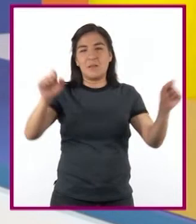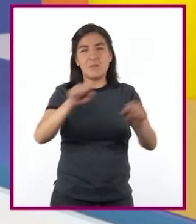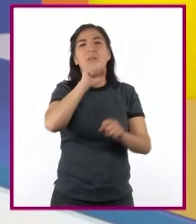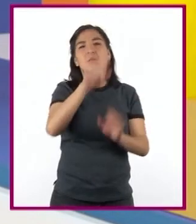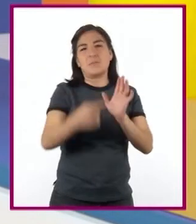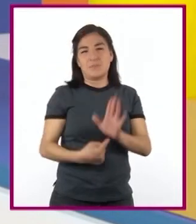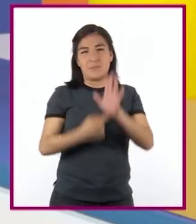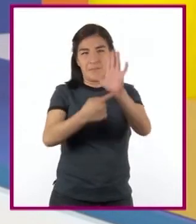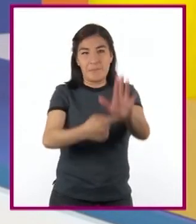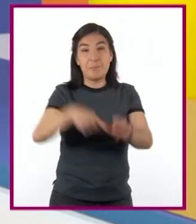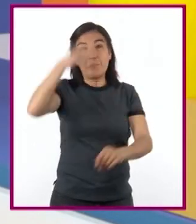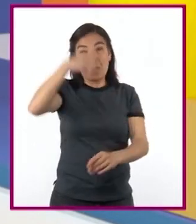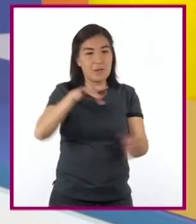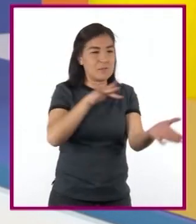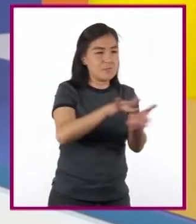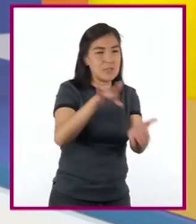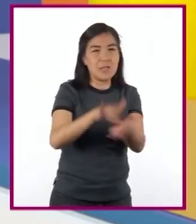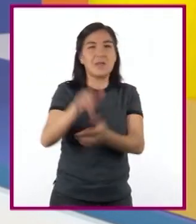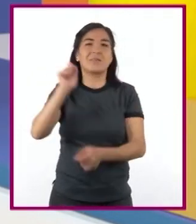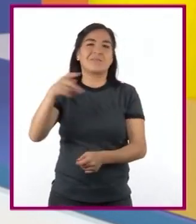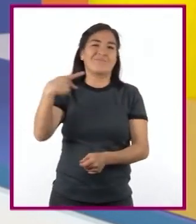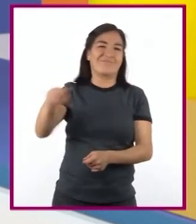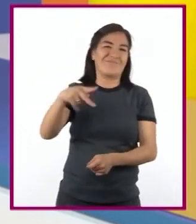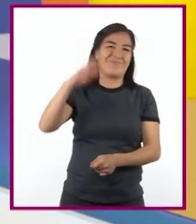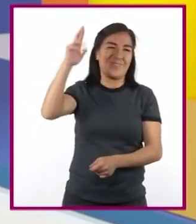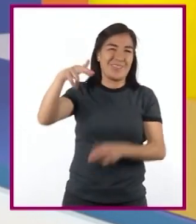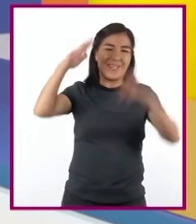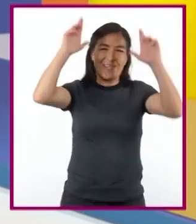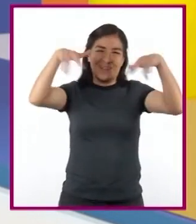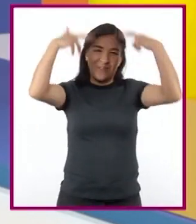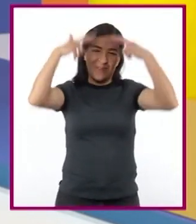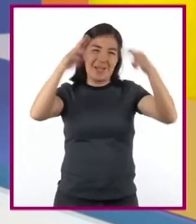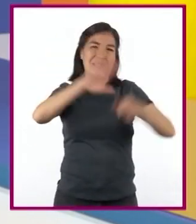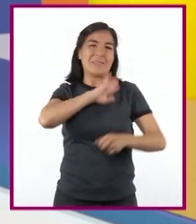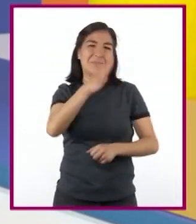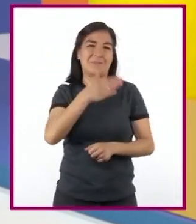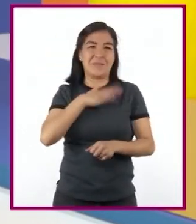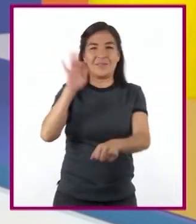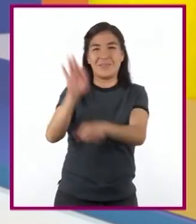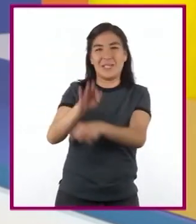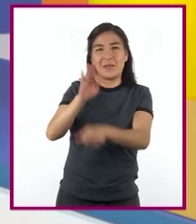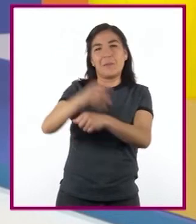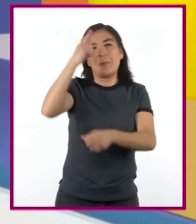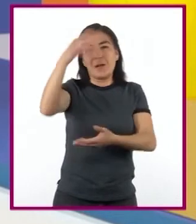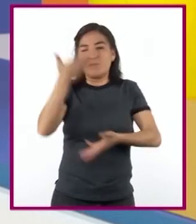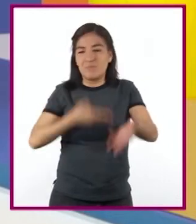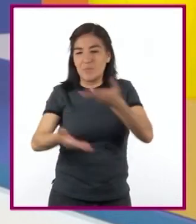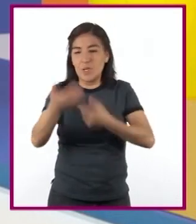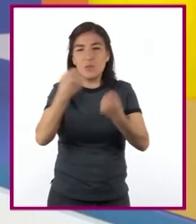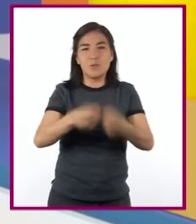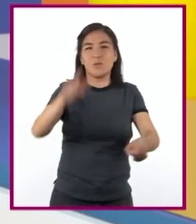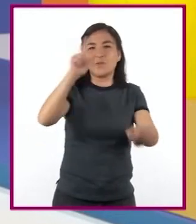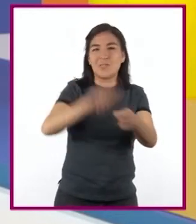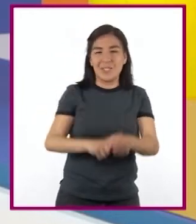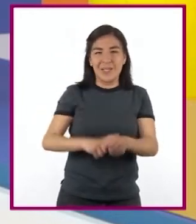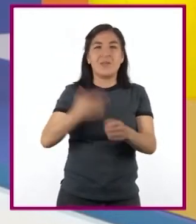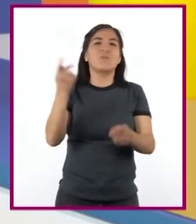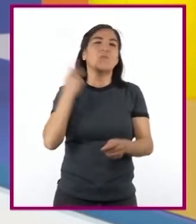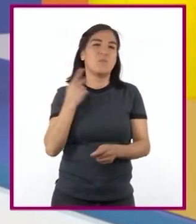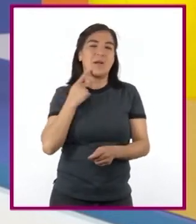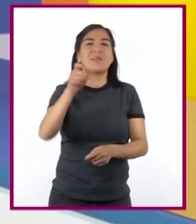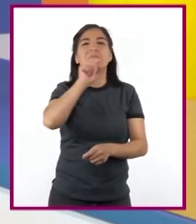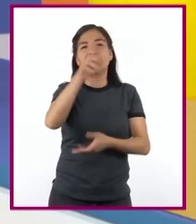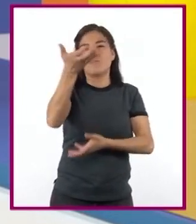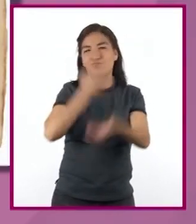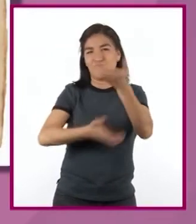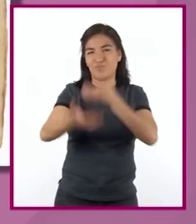Ilustración, en favor de la corona española para mantener una estabilidad social, política y de orden